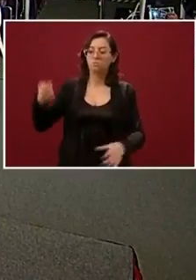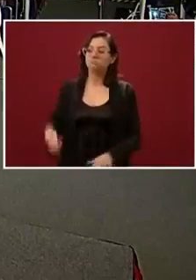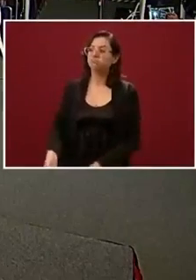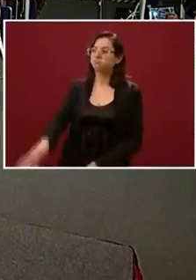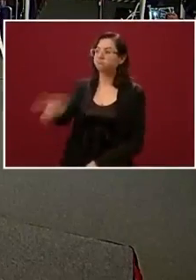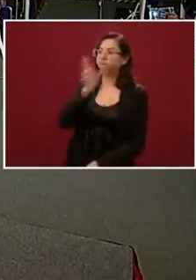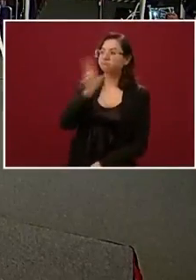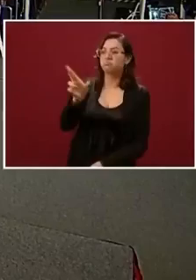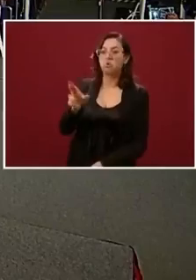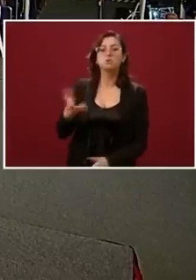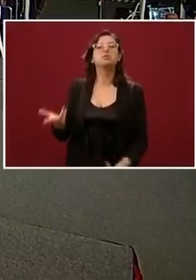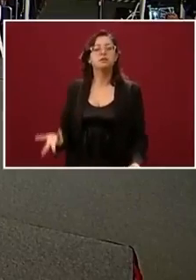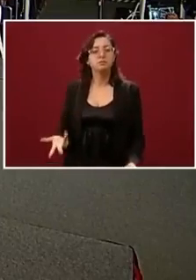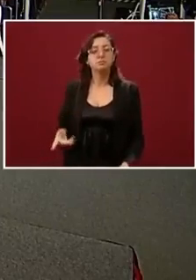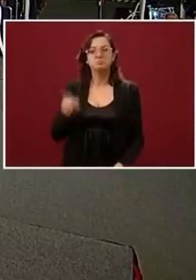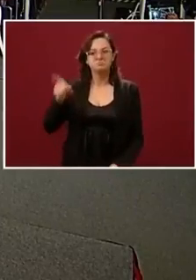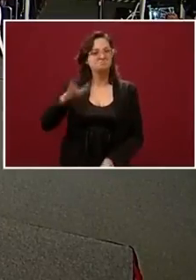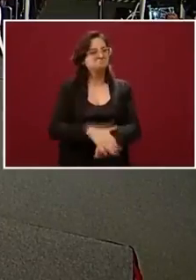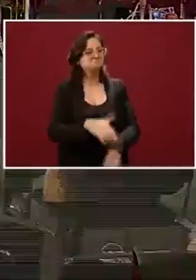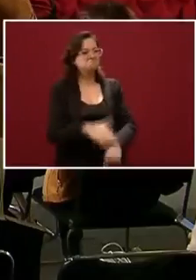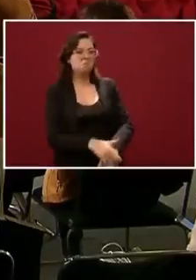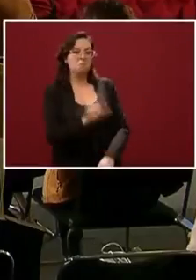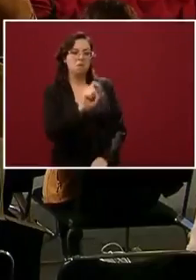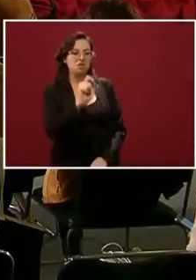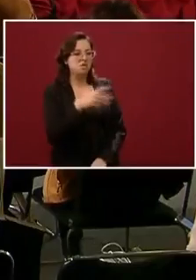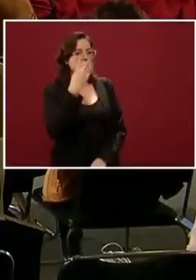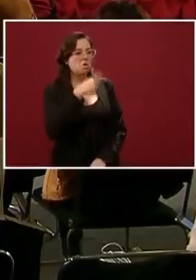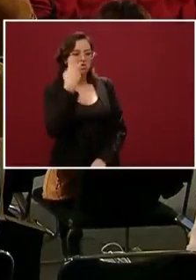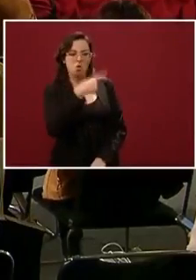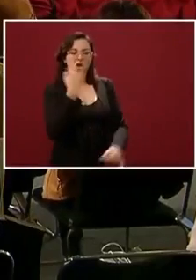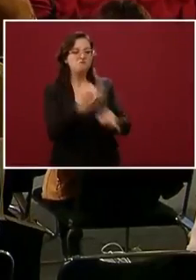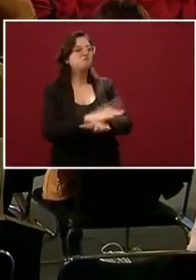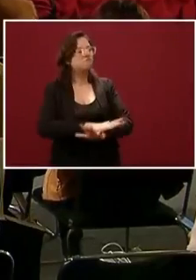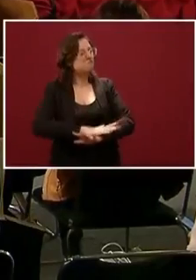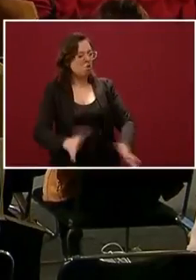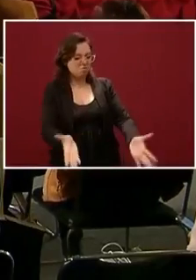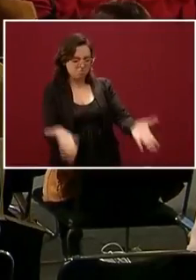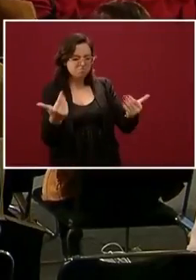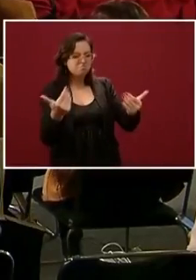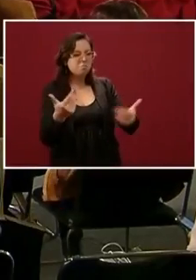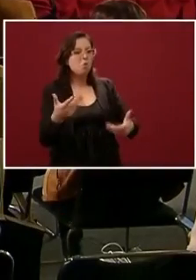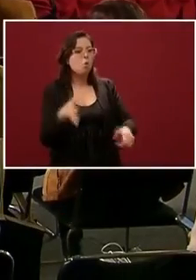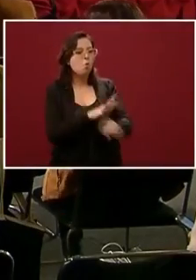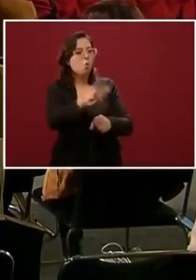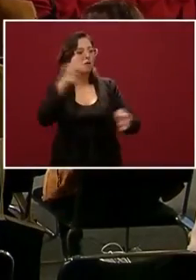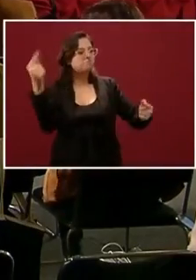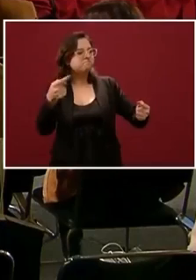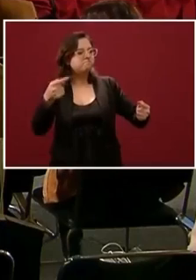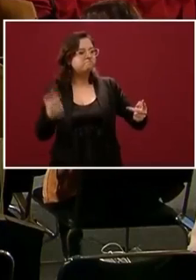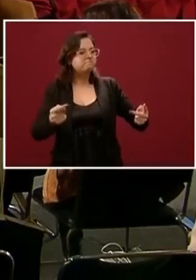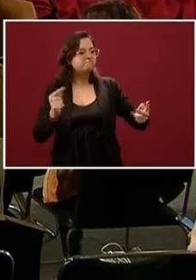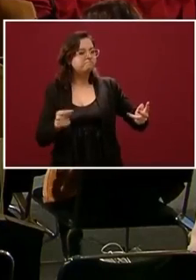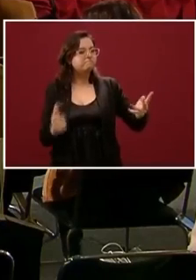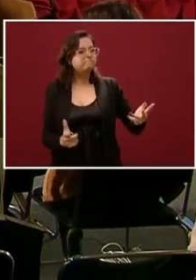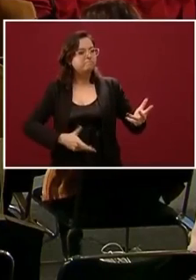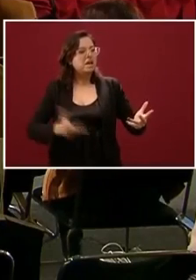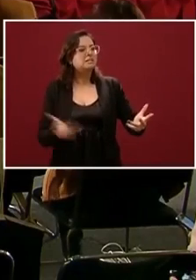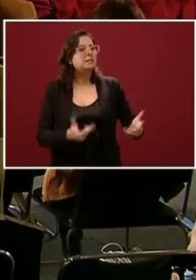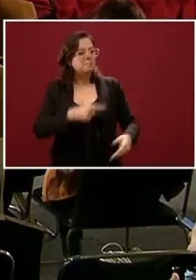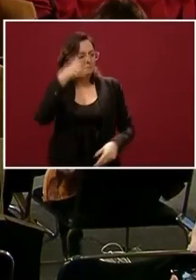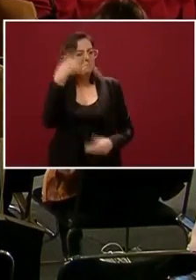está exigiendo y que 24 horas informen, ¿no?, sobre cuáles son las medidas que